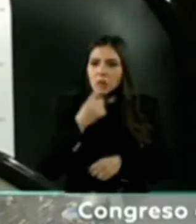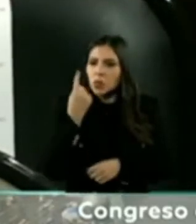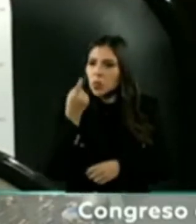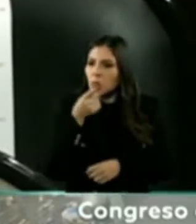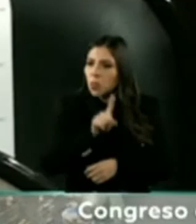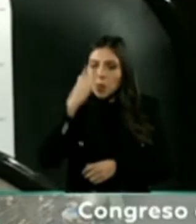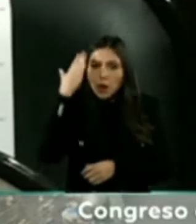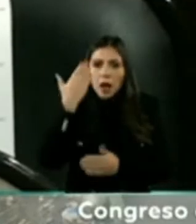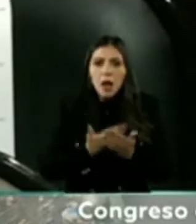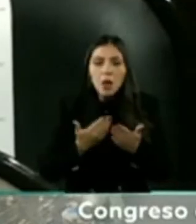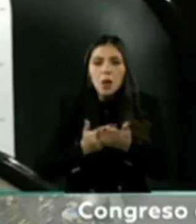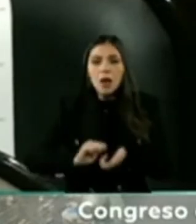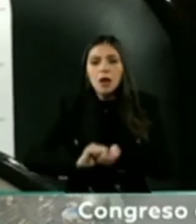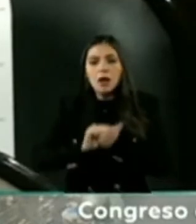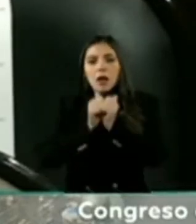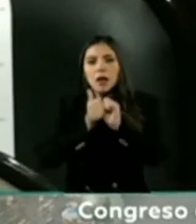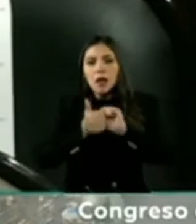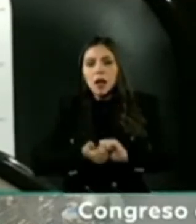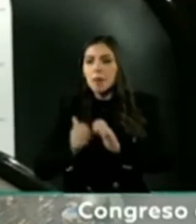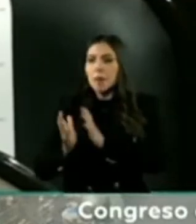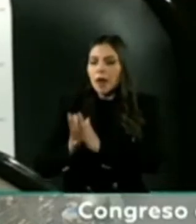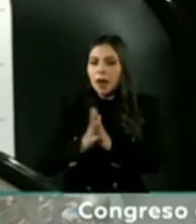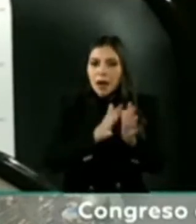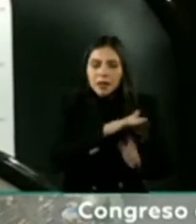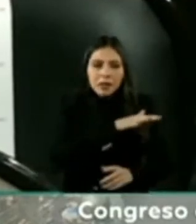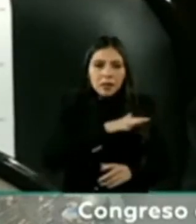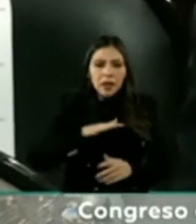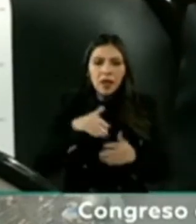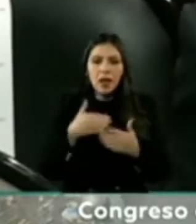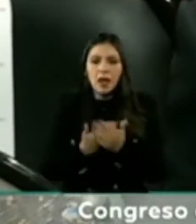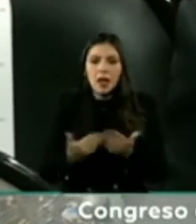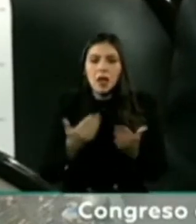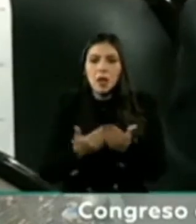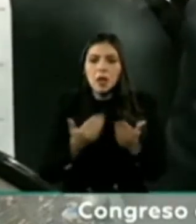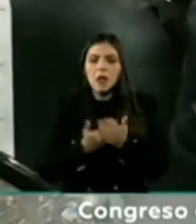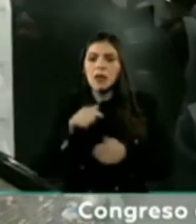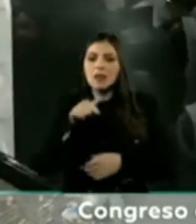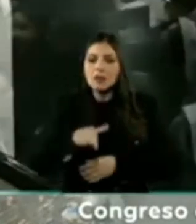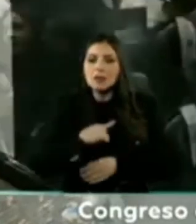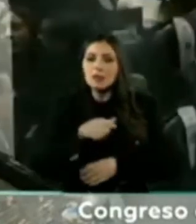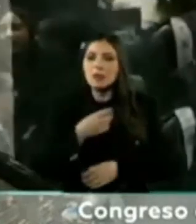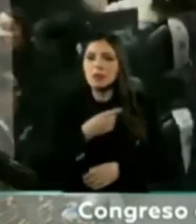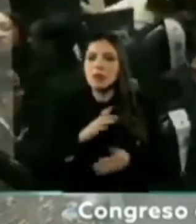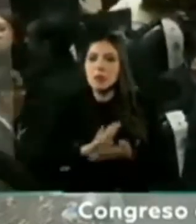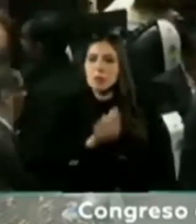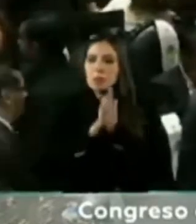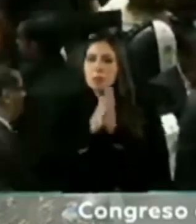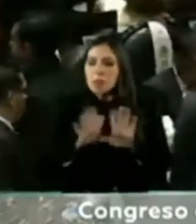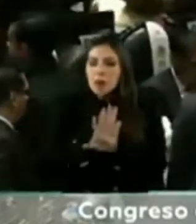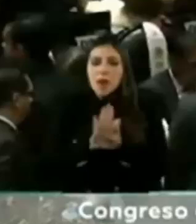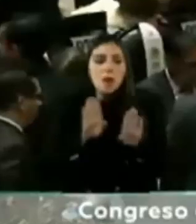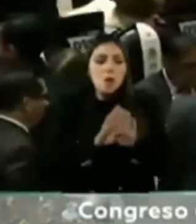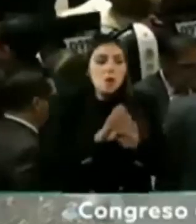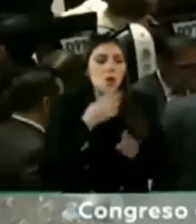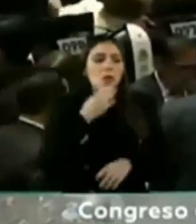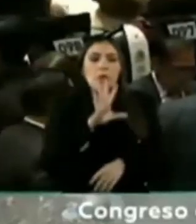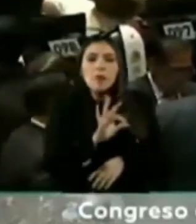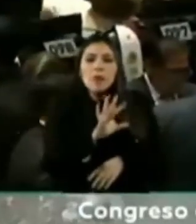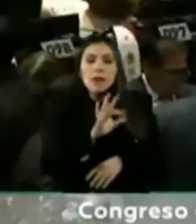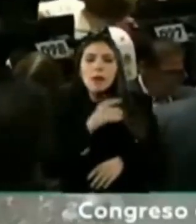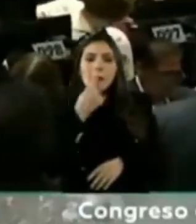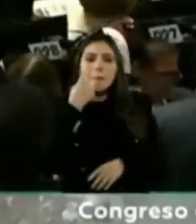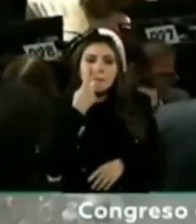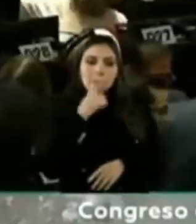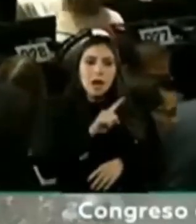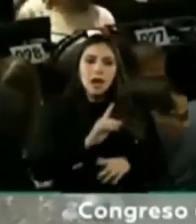nuevo gobierno y crítica con todo al gobierno del presidente Andrés Manuel López Obrador,